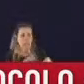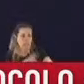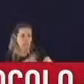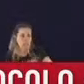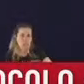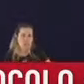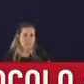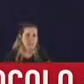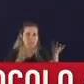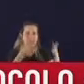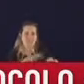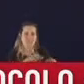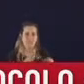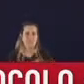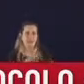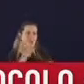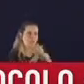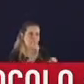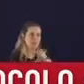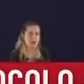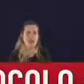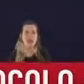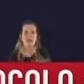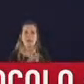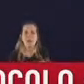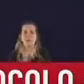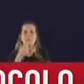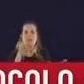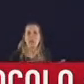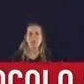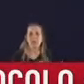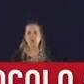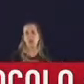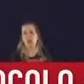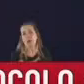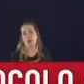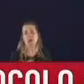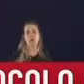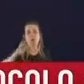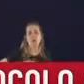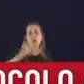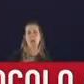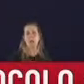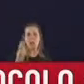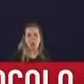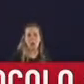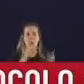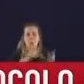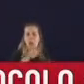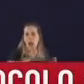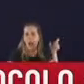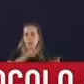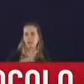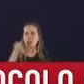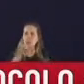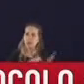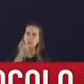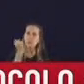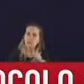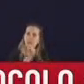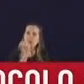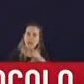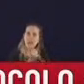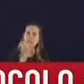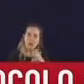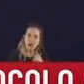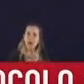todo Supongo que sí sí sí sí tal cual tal cual porque Bueno una de las premisas que se habían dado en el plan antip piquete